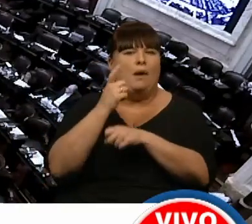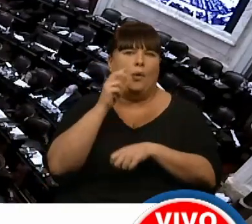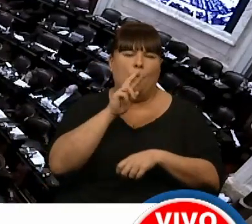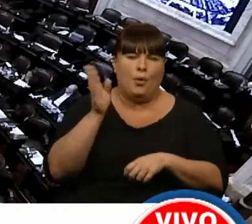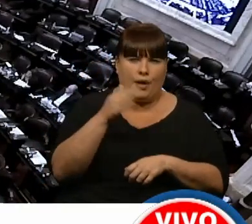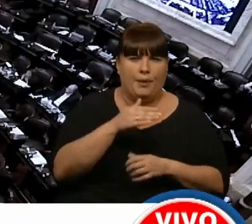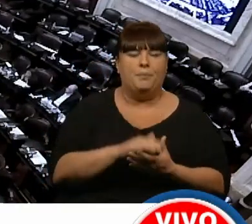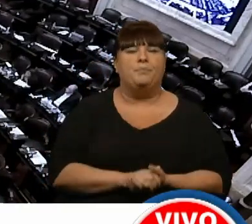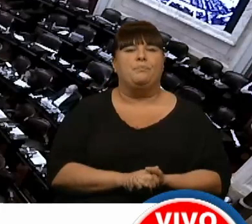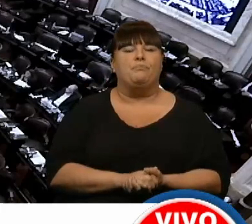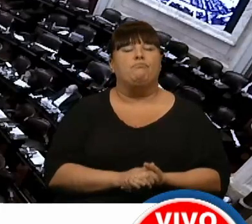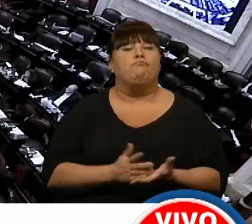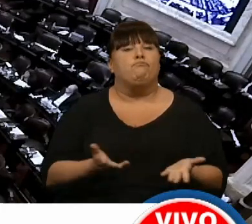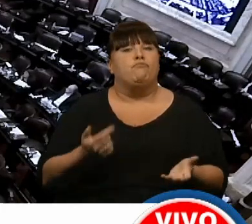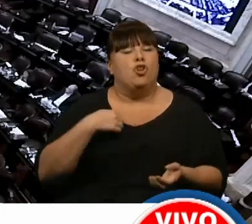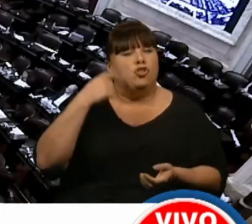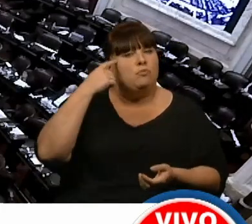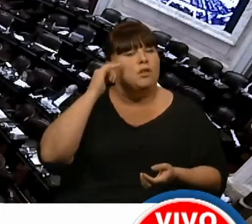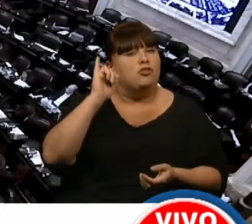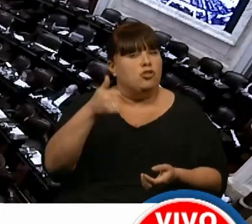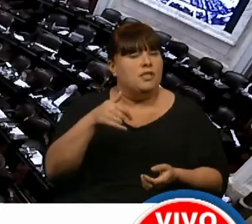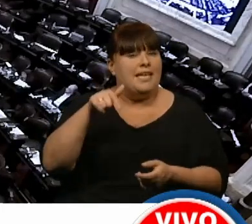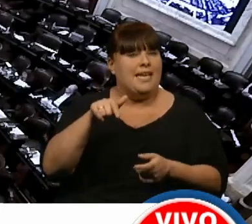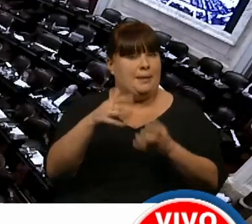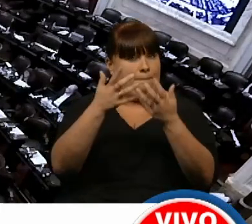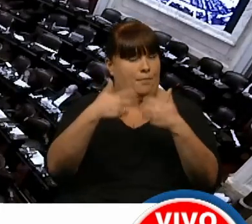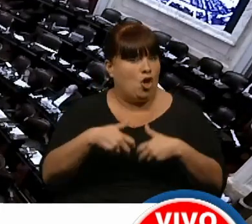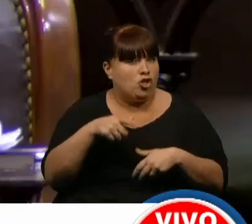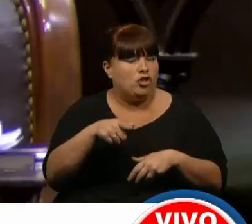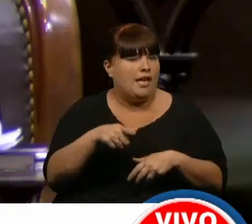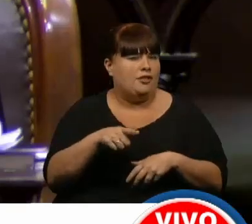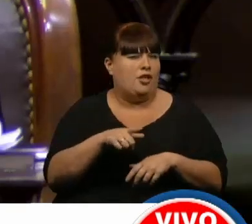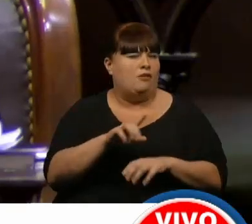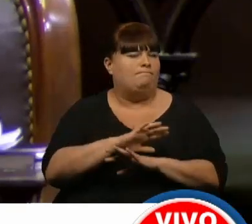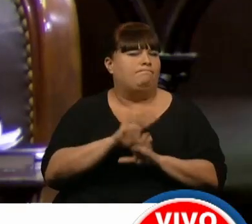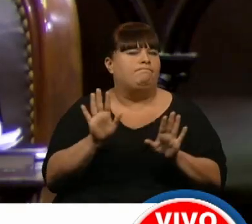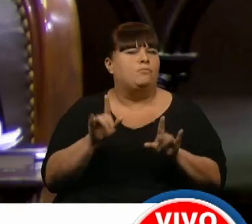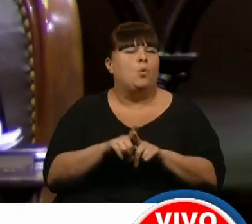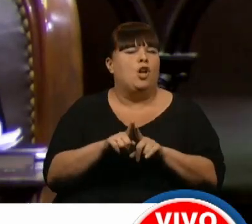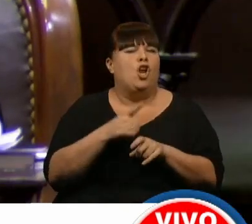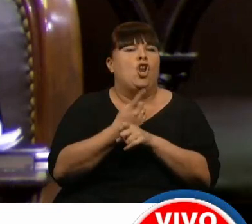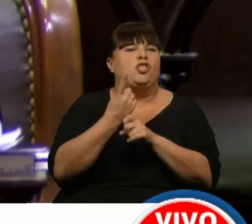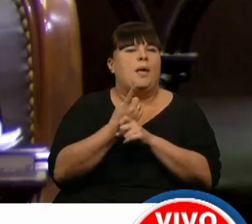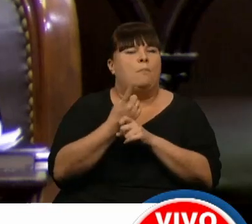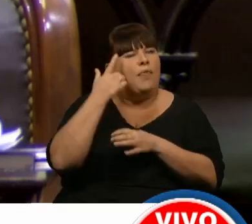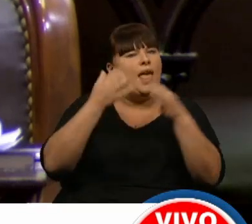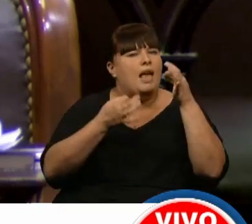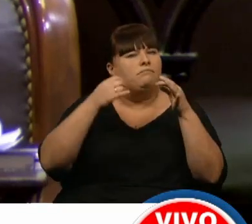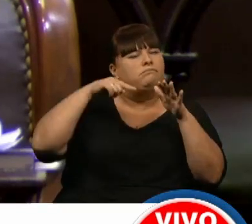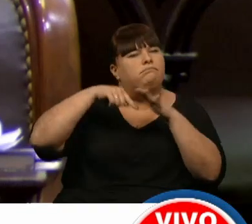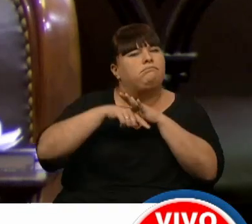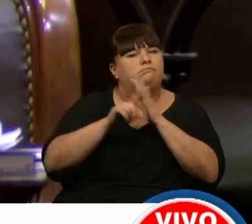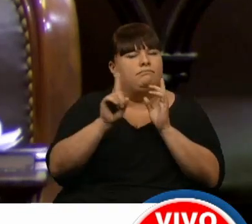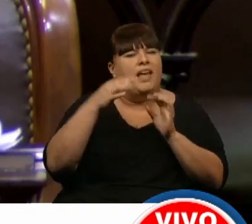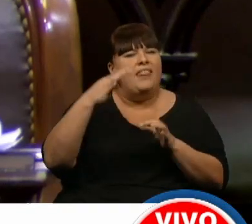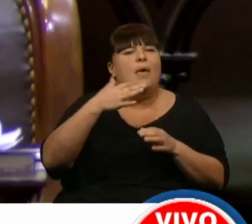las trabajadoras. Y lo que sí creo es que este proyecto de ninguna manera puede ser analizado